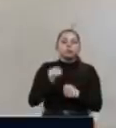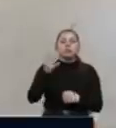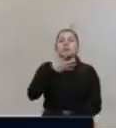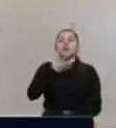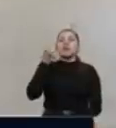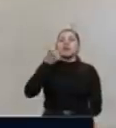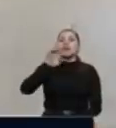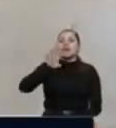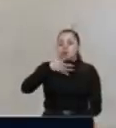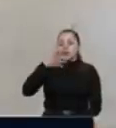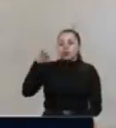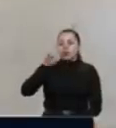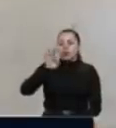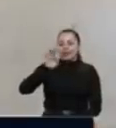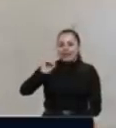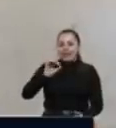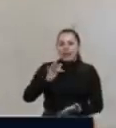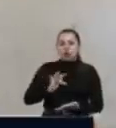430 toneladas.